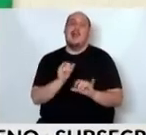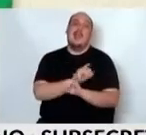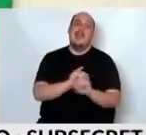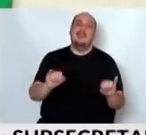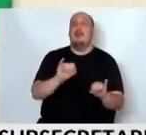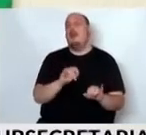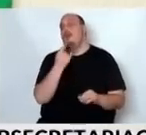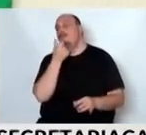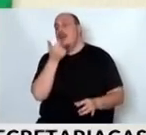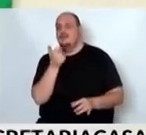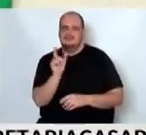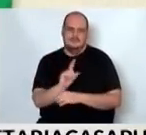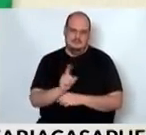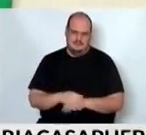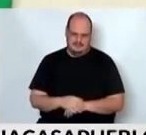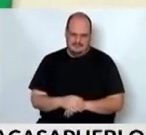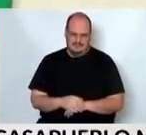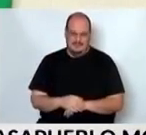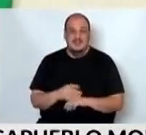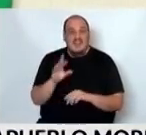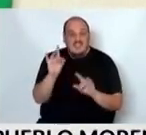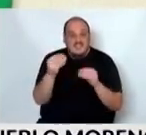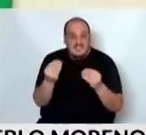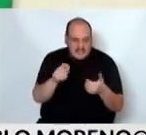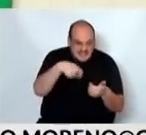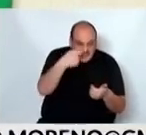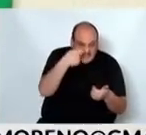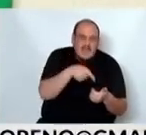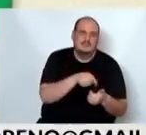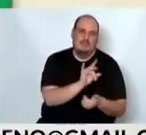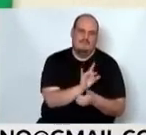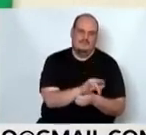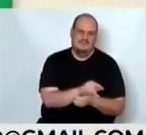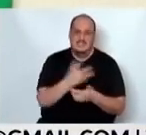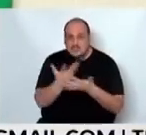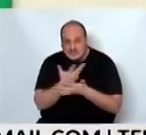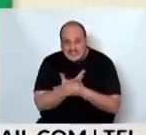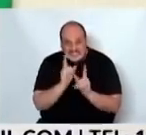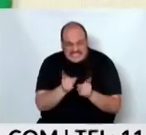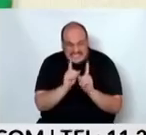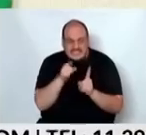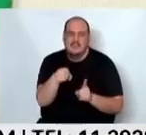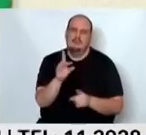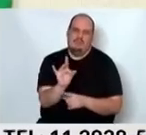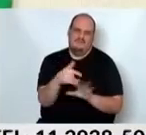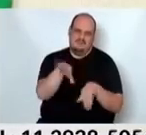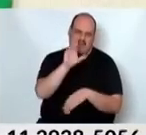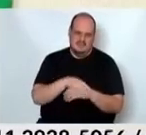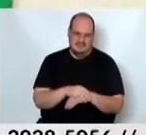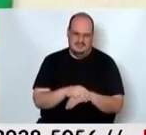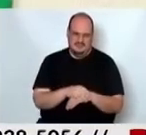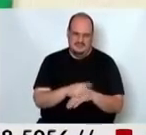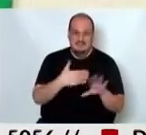tan fácil. Lo que es más difícil es vivir consumiendo, lo que es más difícil es vivir sufriendo. Entonces tenés